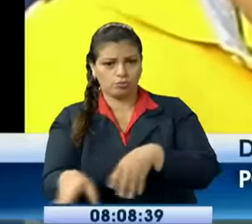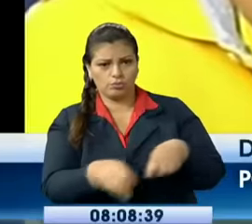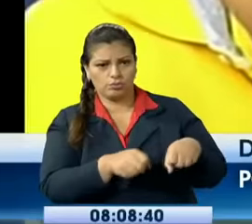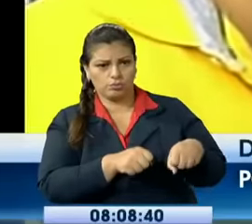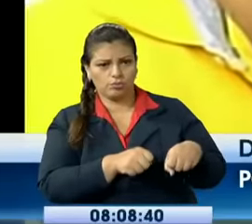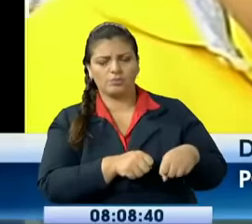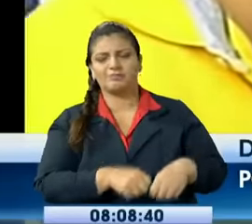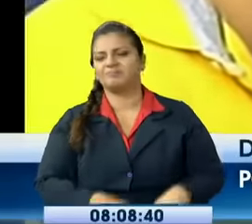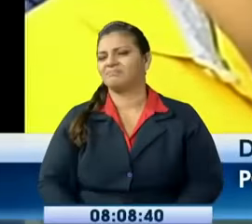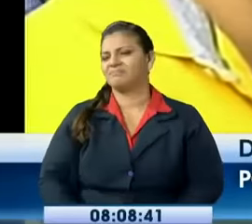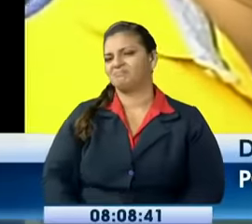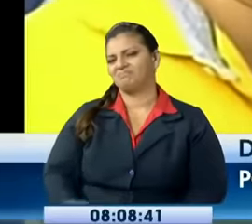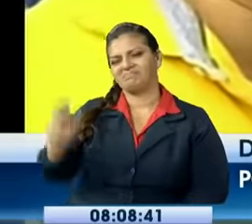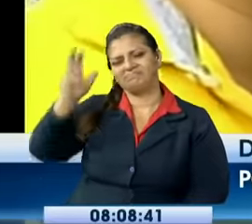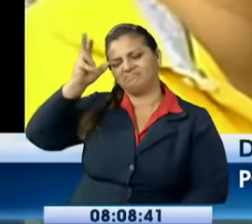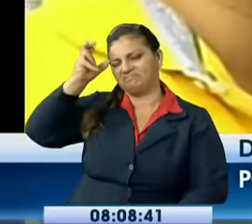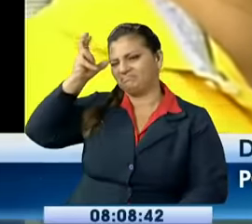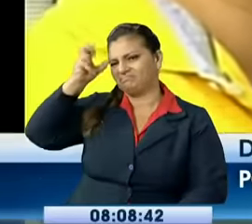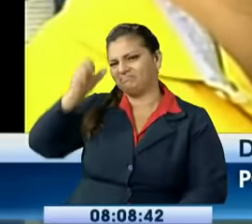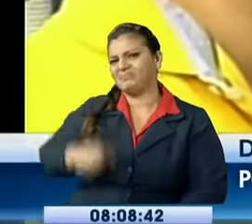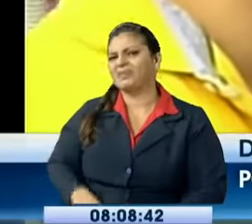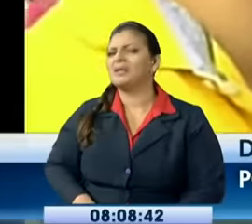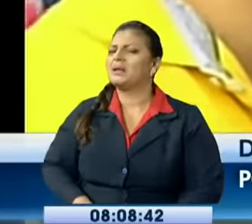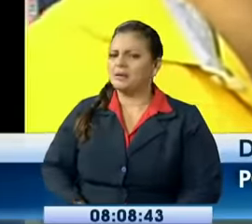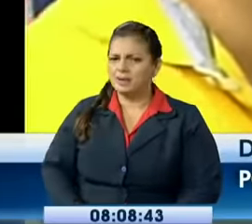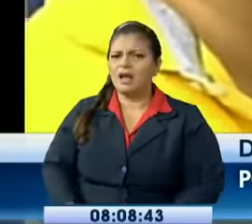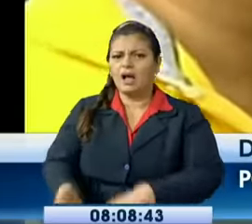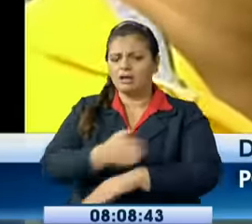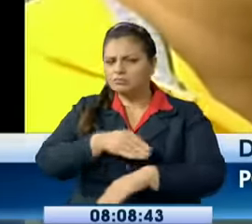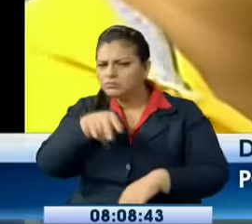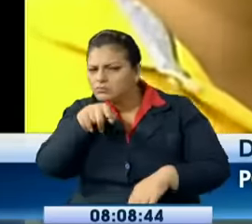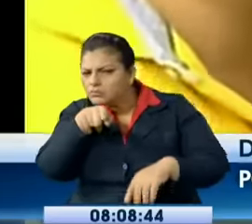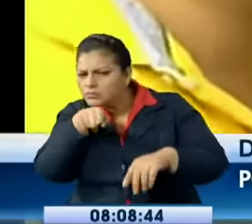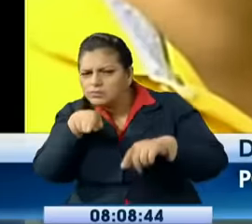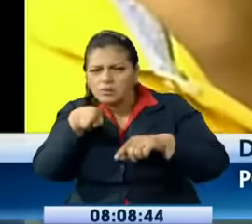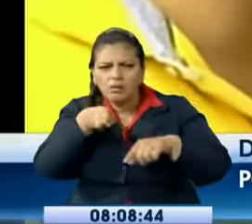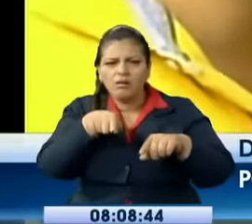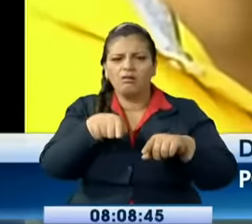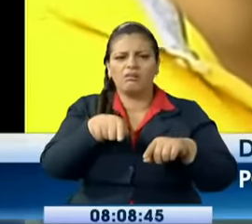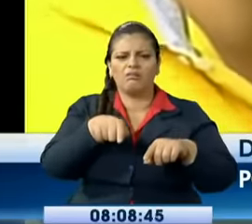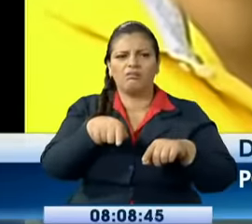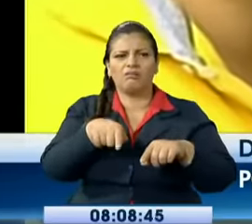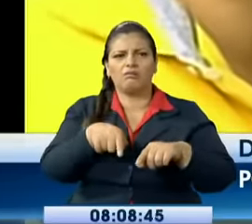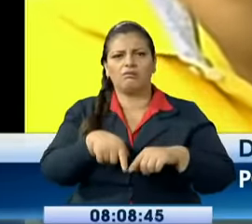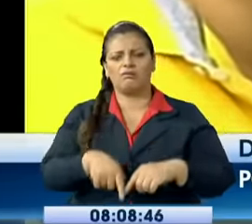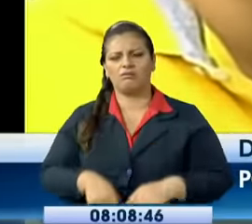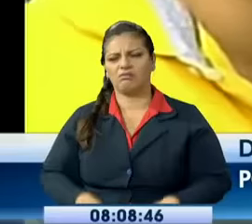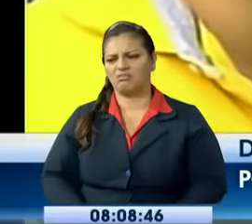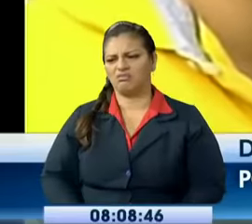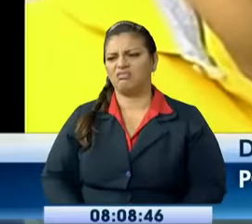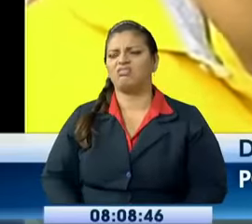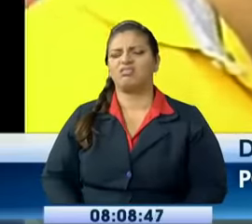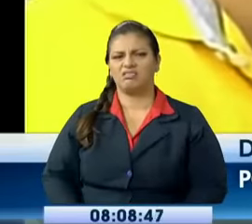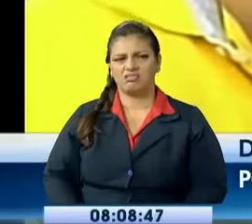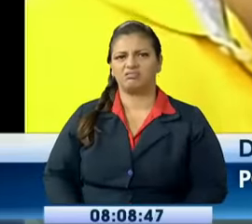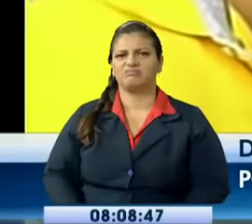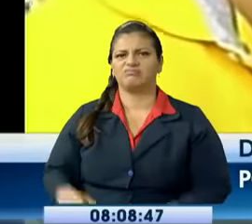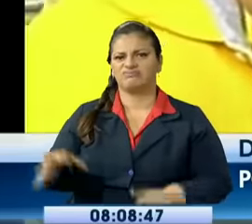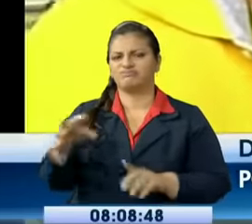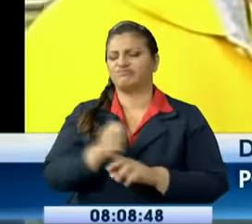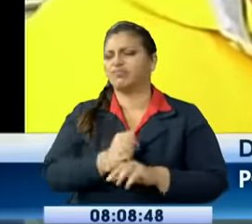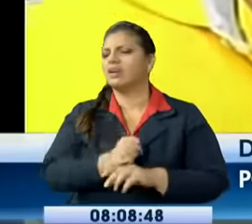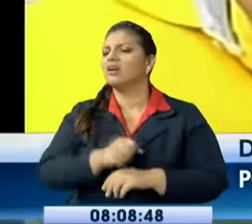está como desmantelado, desbaratado. Por ahí salvamos una cierta cosita, pero solo cosas pequeñas,